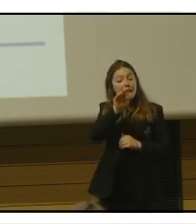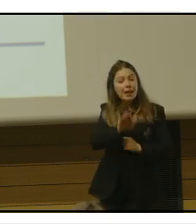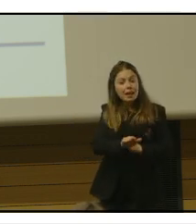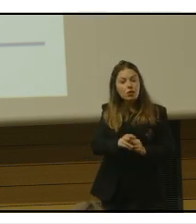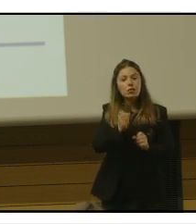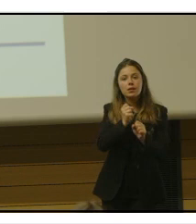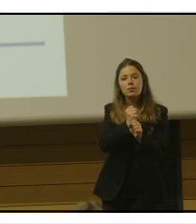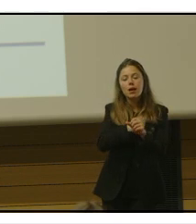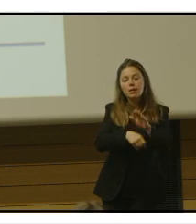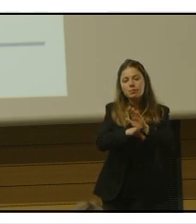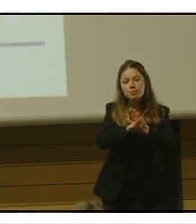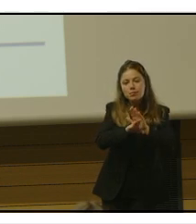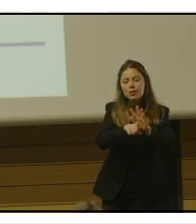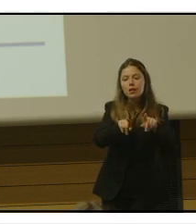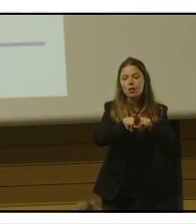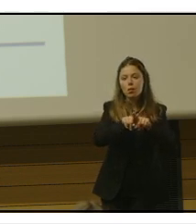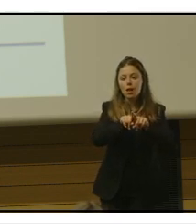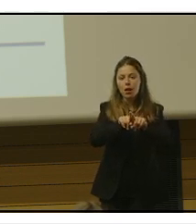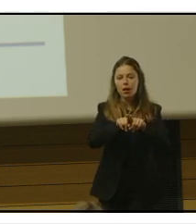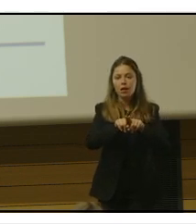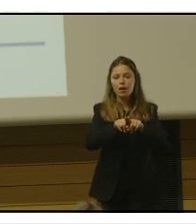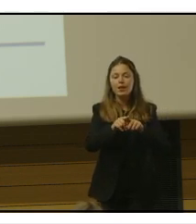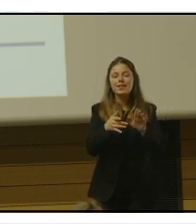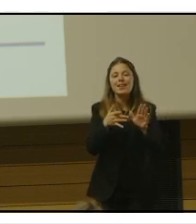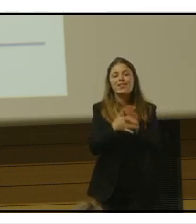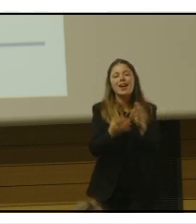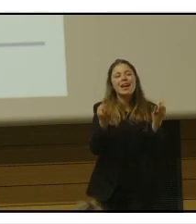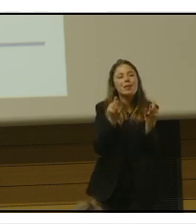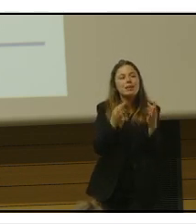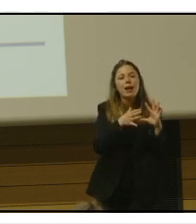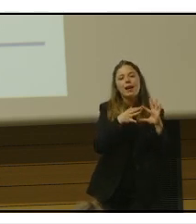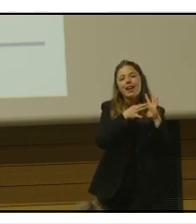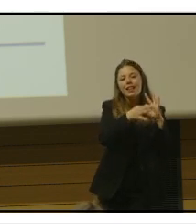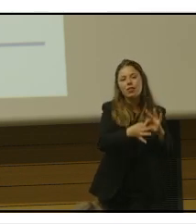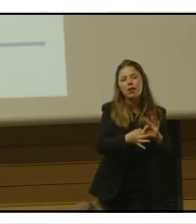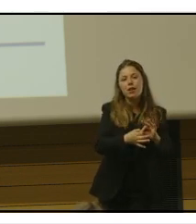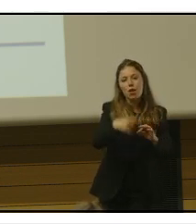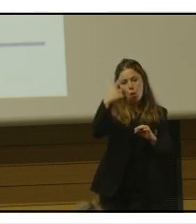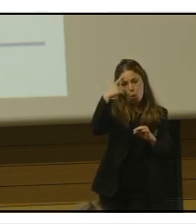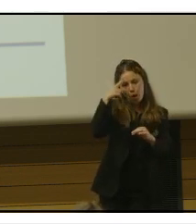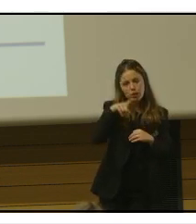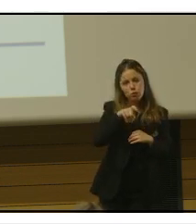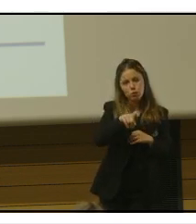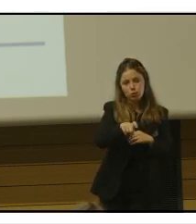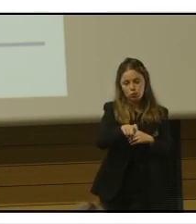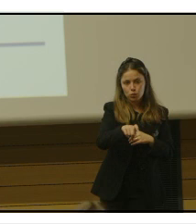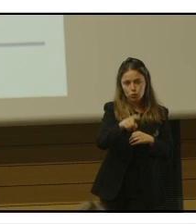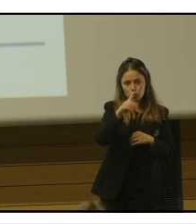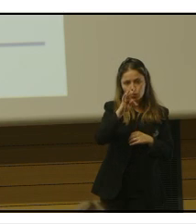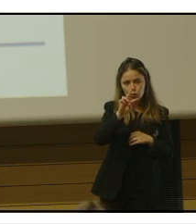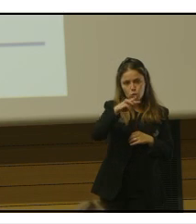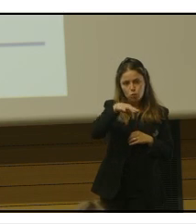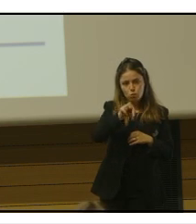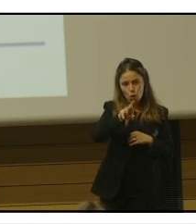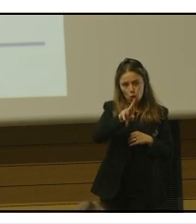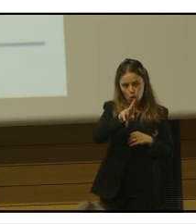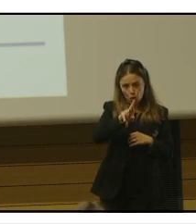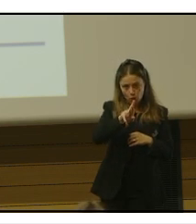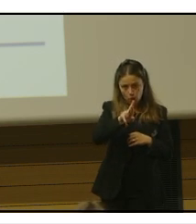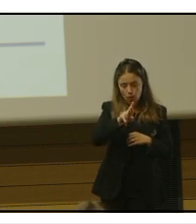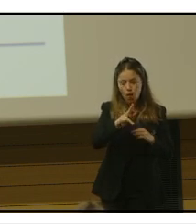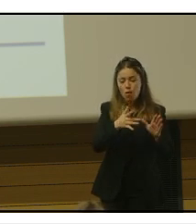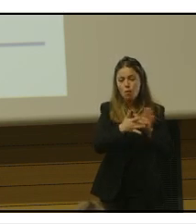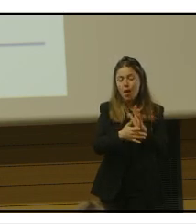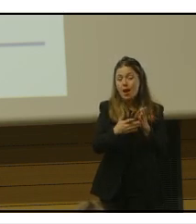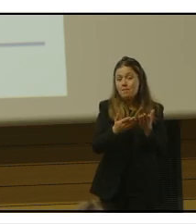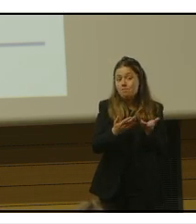sigue trabajando en el establecimiento de qué es lo que pasa en relación con los tumores de cerebro. Hasta ahora la evidencia es